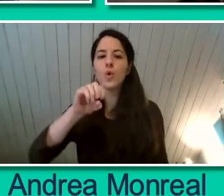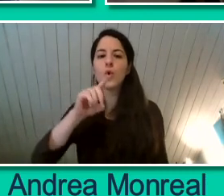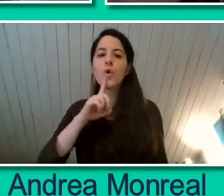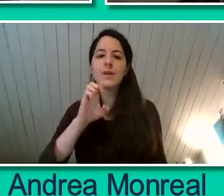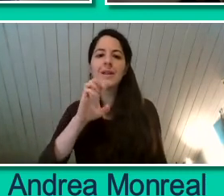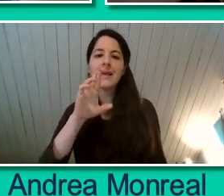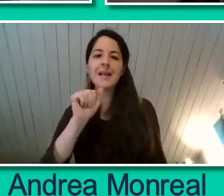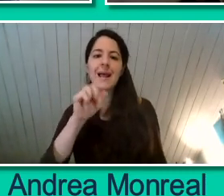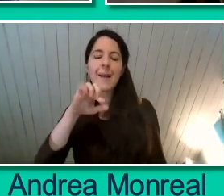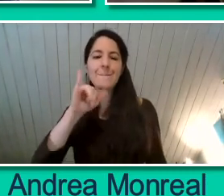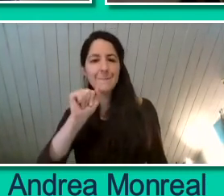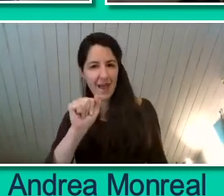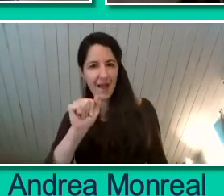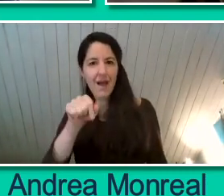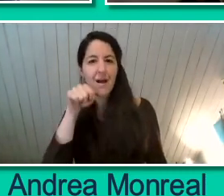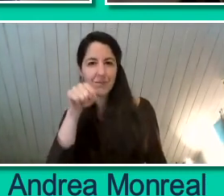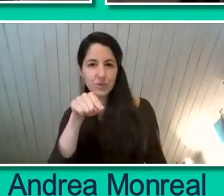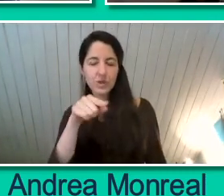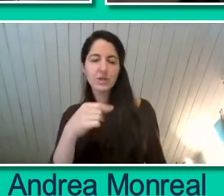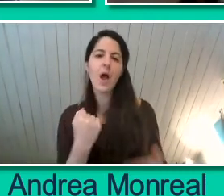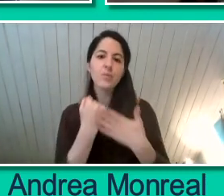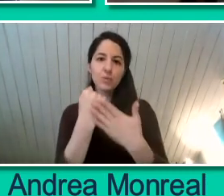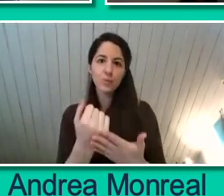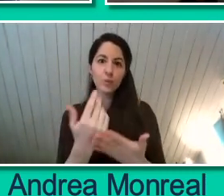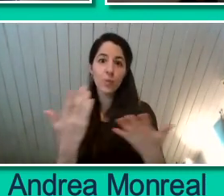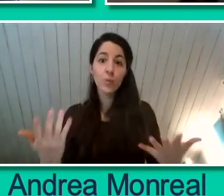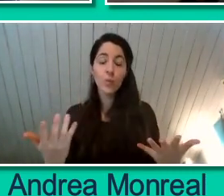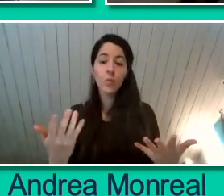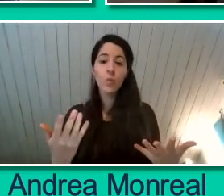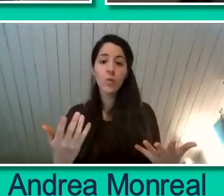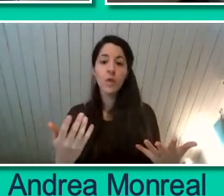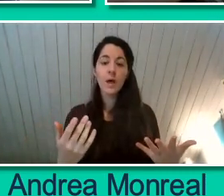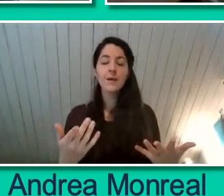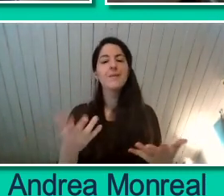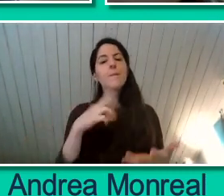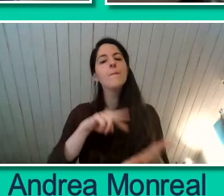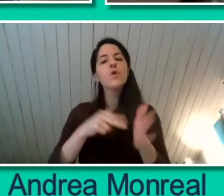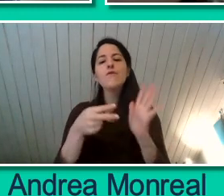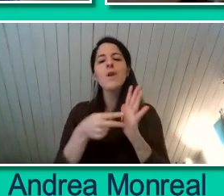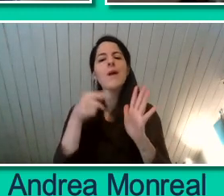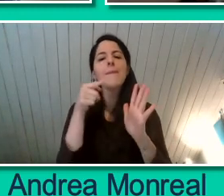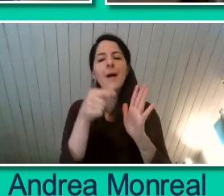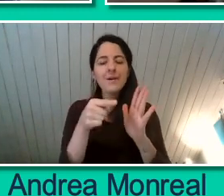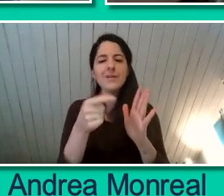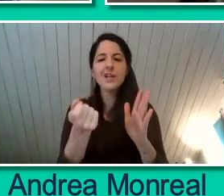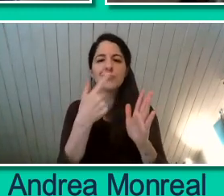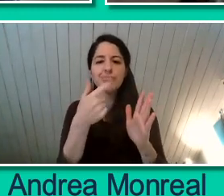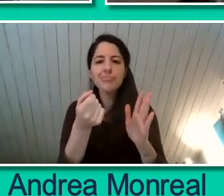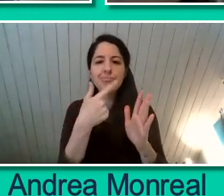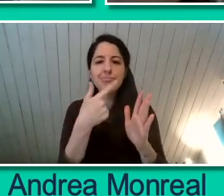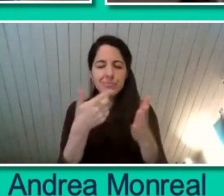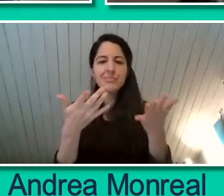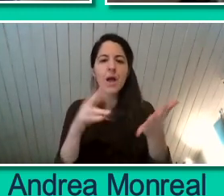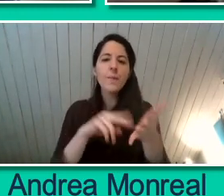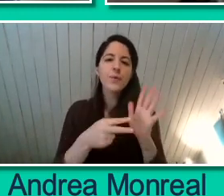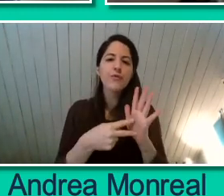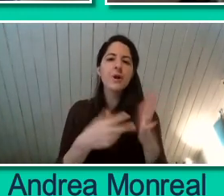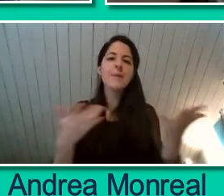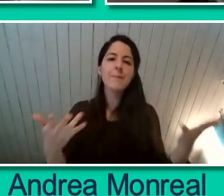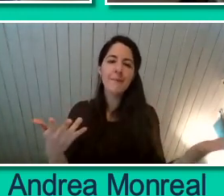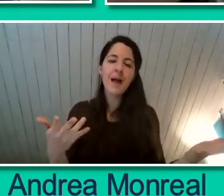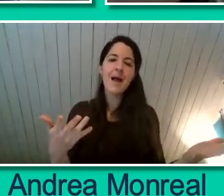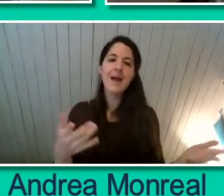que, bueno, el problema con la inhibición de la testosterona es que tiene algunos efectos secundarios que no son